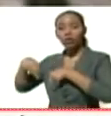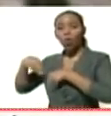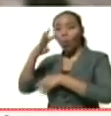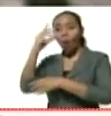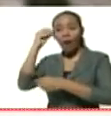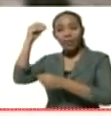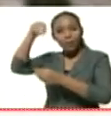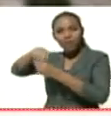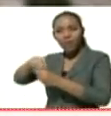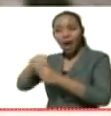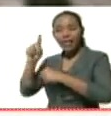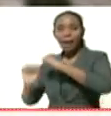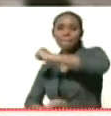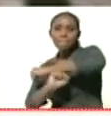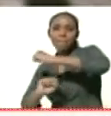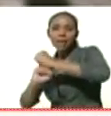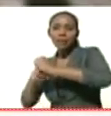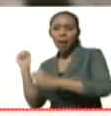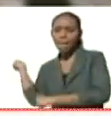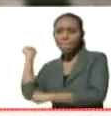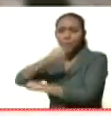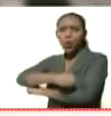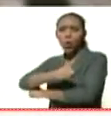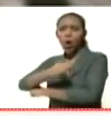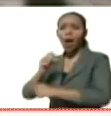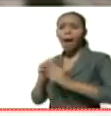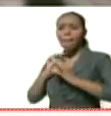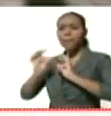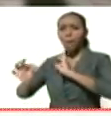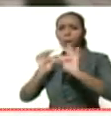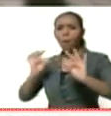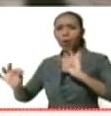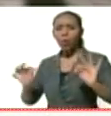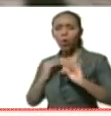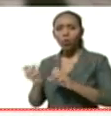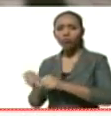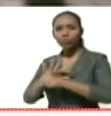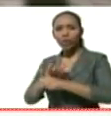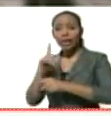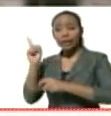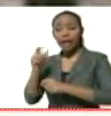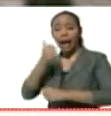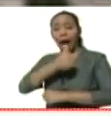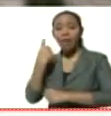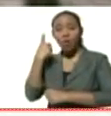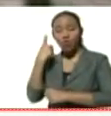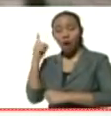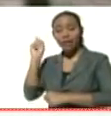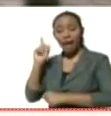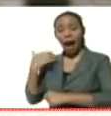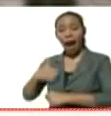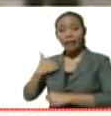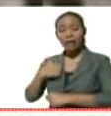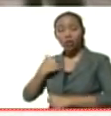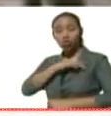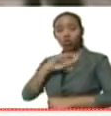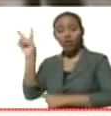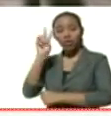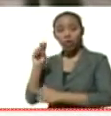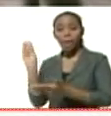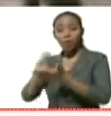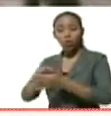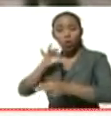base para derrotar la expansión del coronavirus. Y cada quien en Argentina y nosotros en Venezuela está aplicando